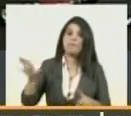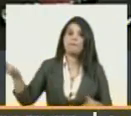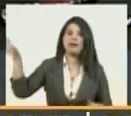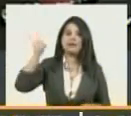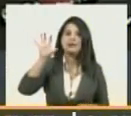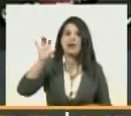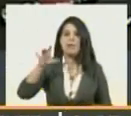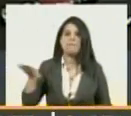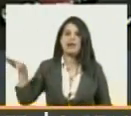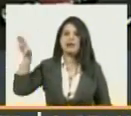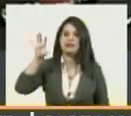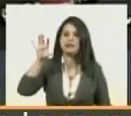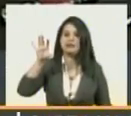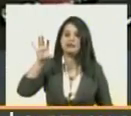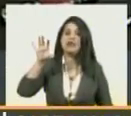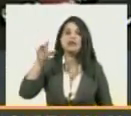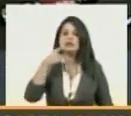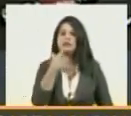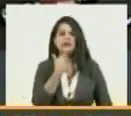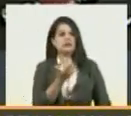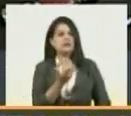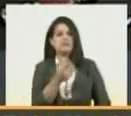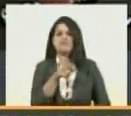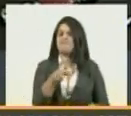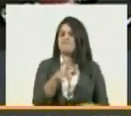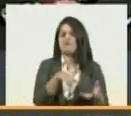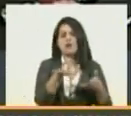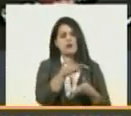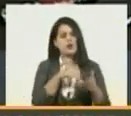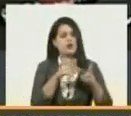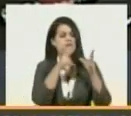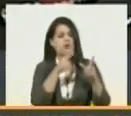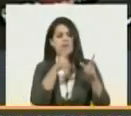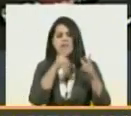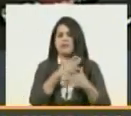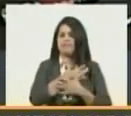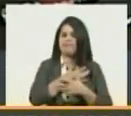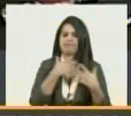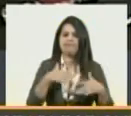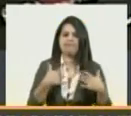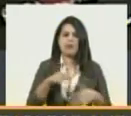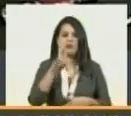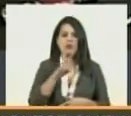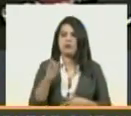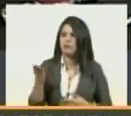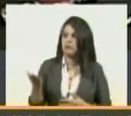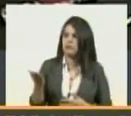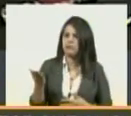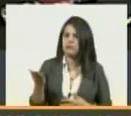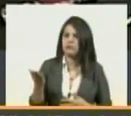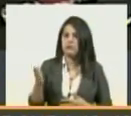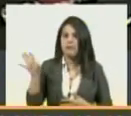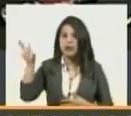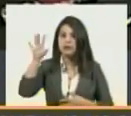pretenden aducir que hay una terrible crisis humanitaria en nuestro país. Hay que ser